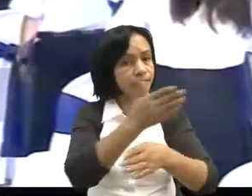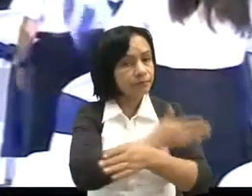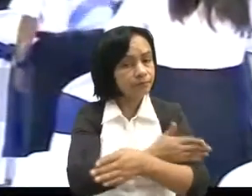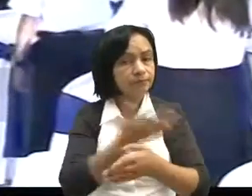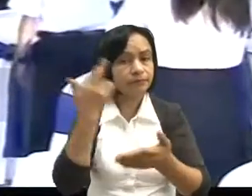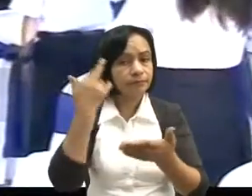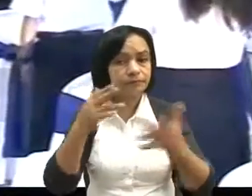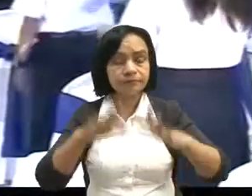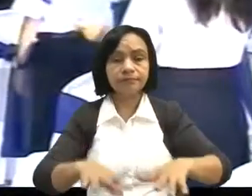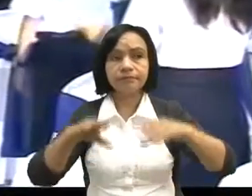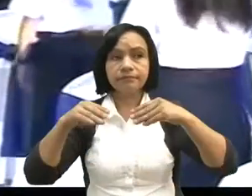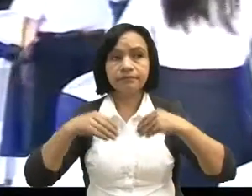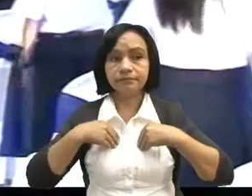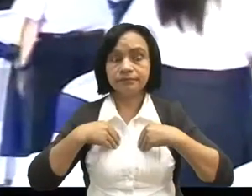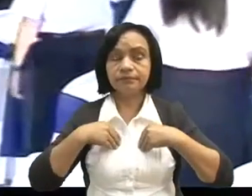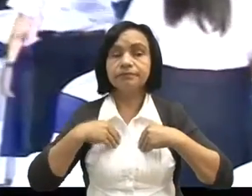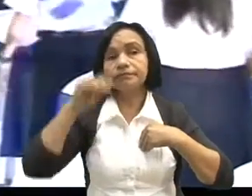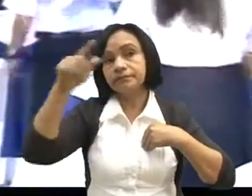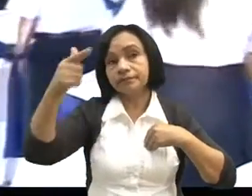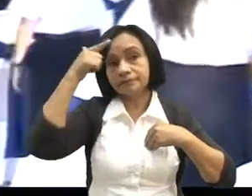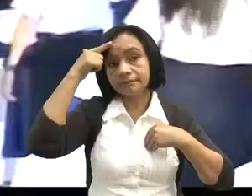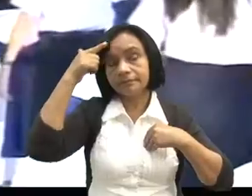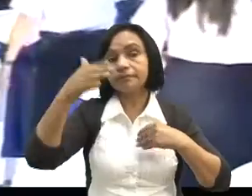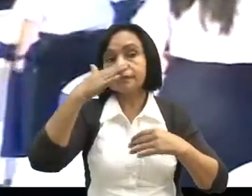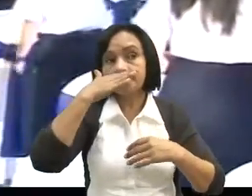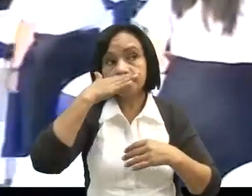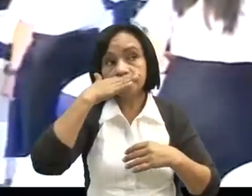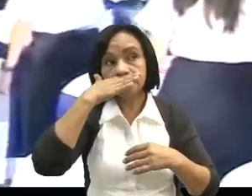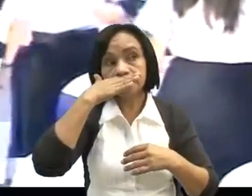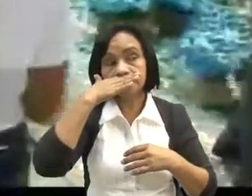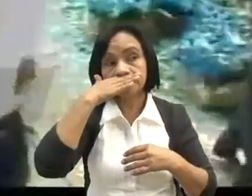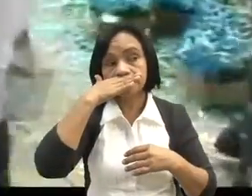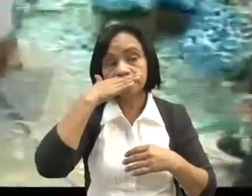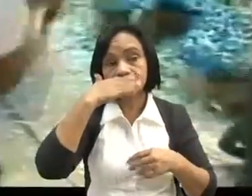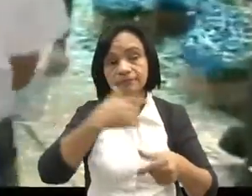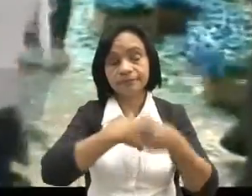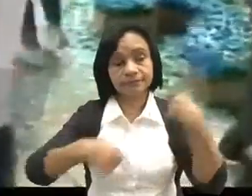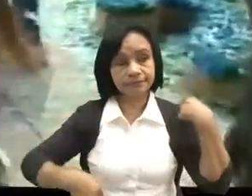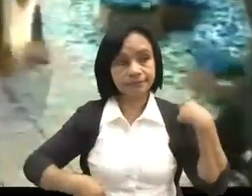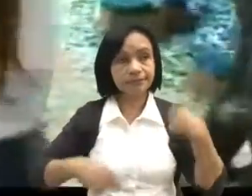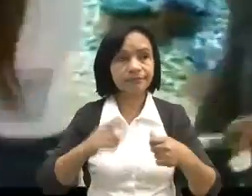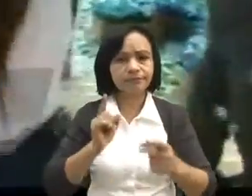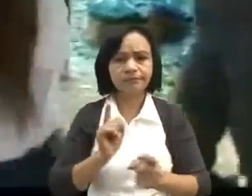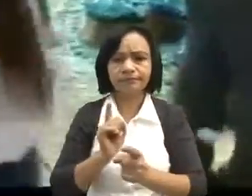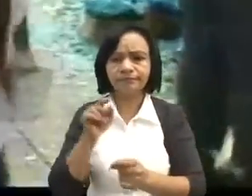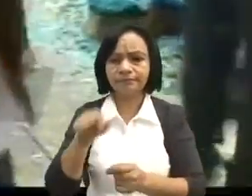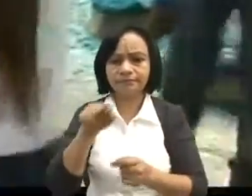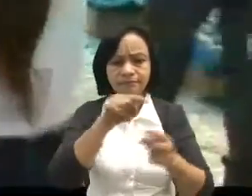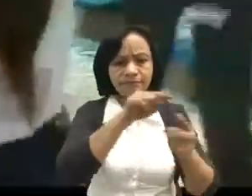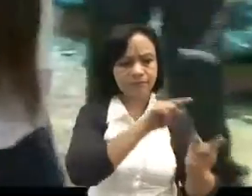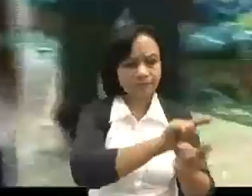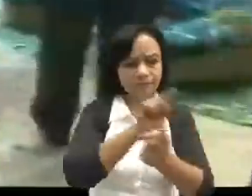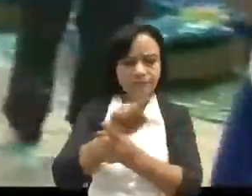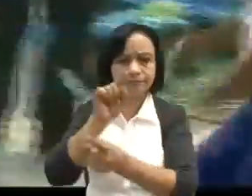2007, cuando se asume la administración de gobierno por parte del Frente Sandinista, nos encontramos prácticamente